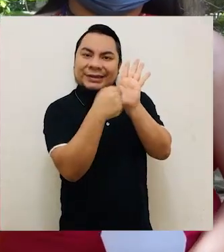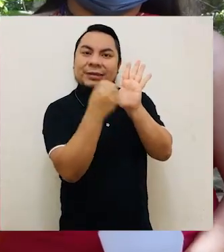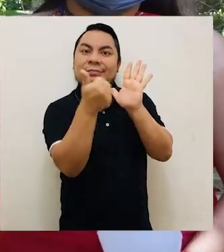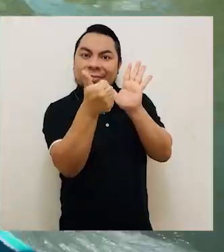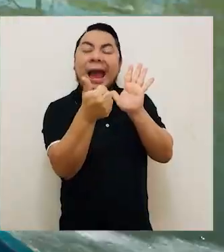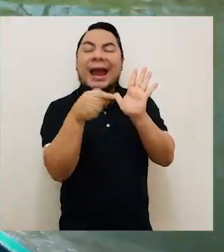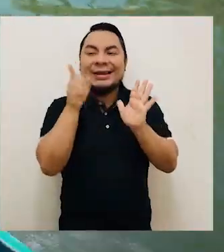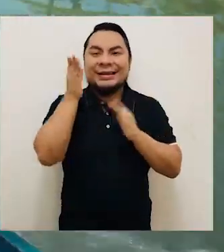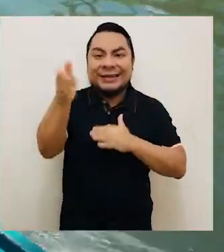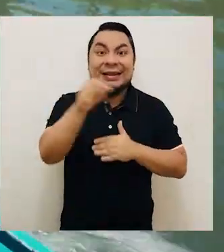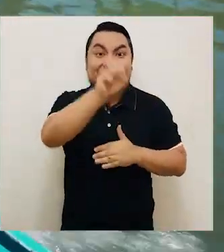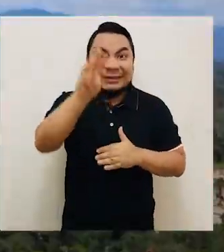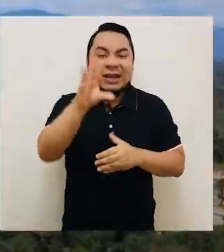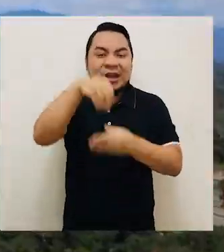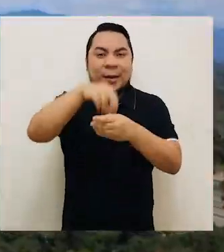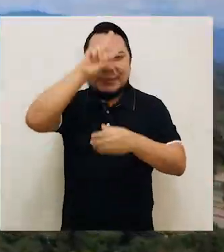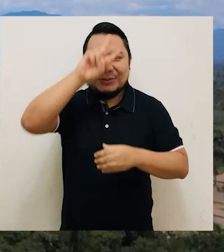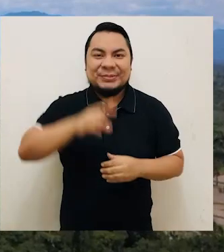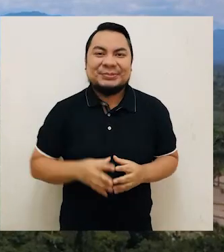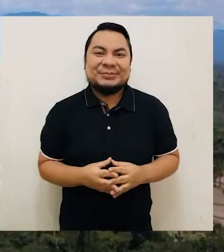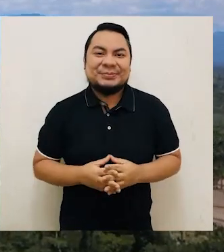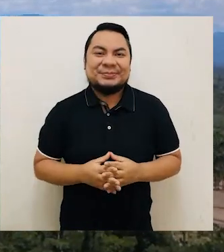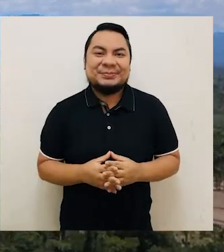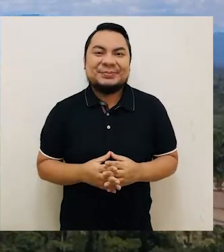Travels, porque San Martín es el Perú.